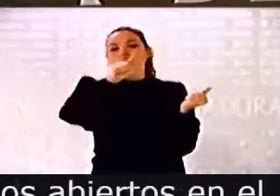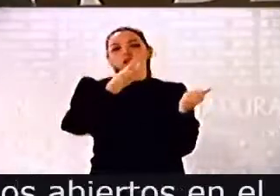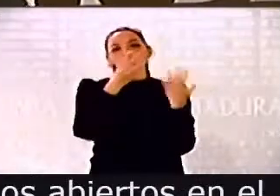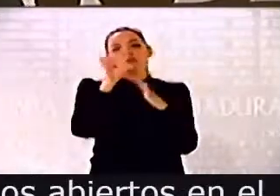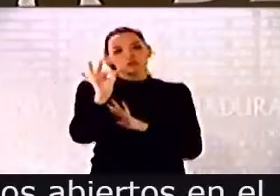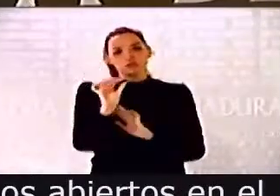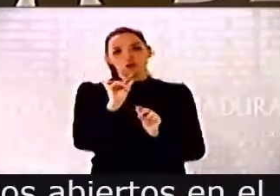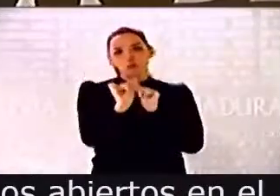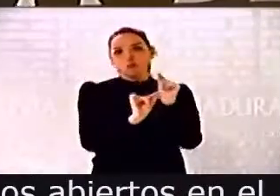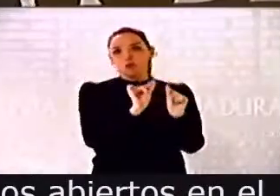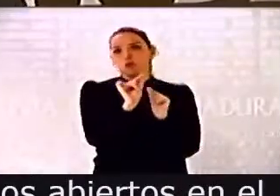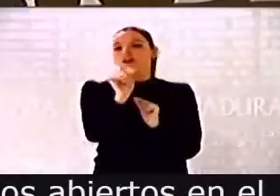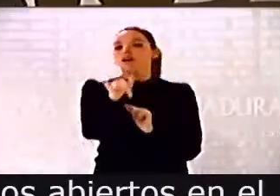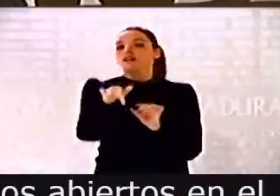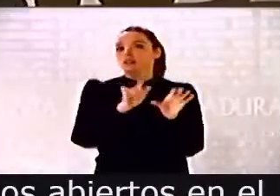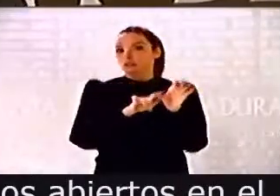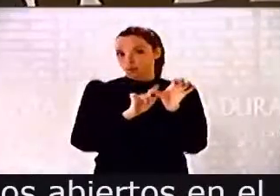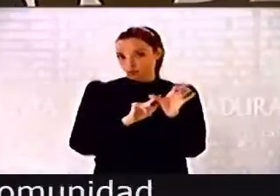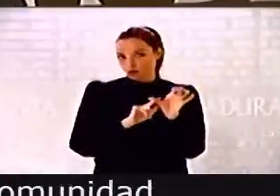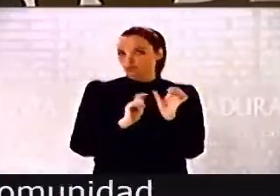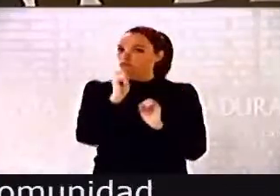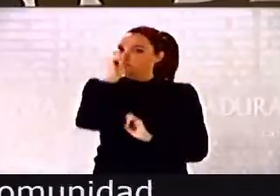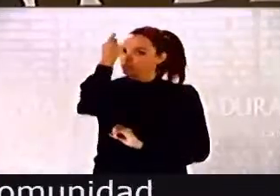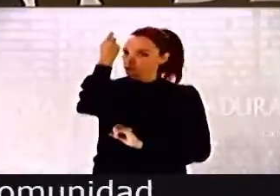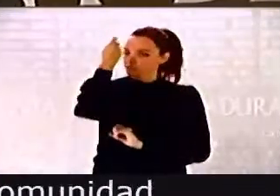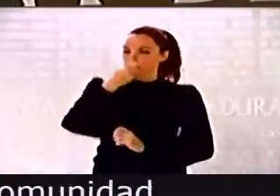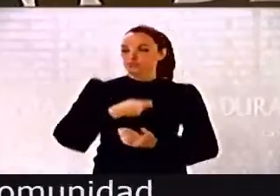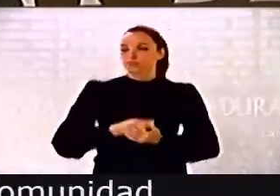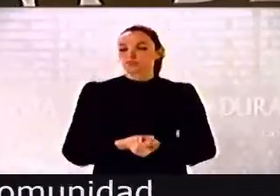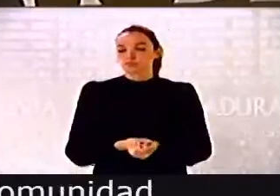Comunidad Autónoma de Extremadura.